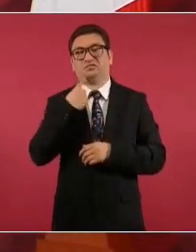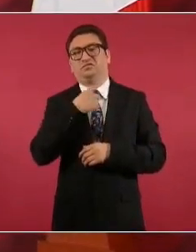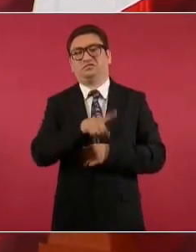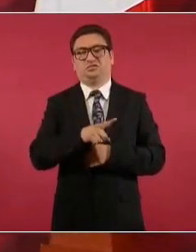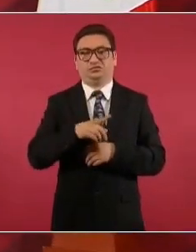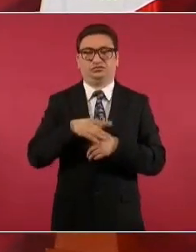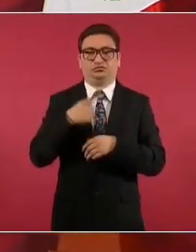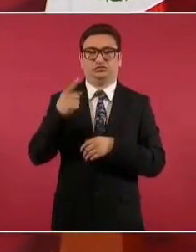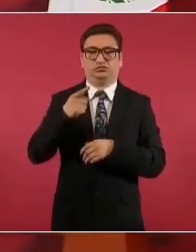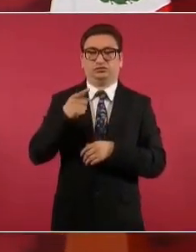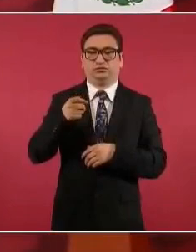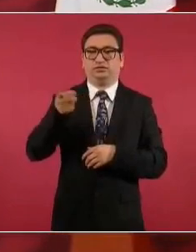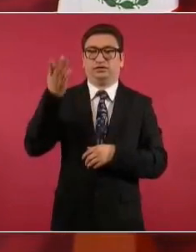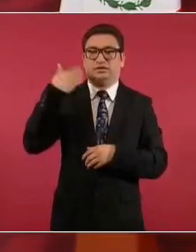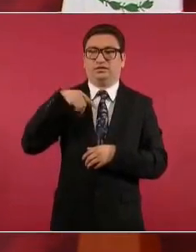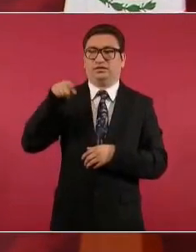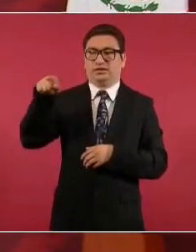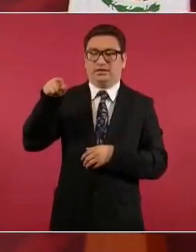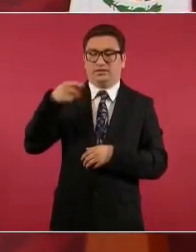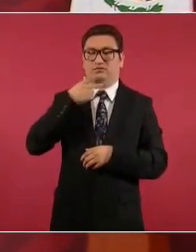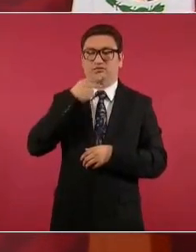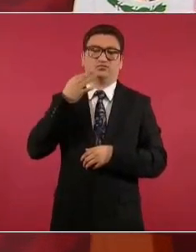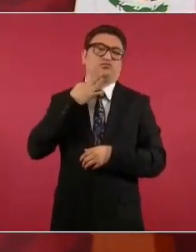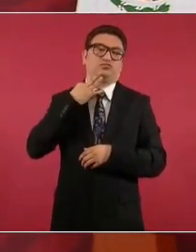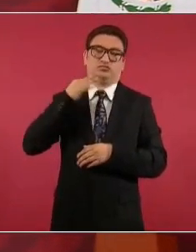es que no fue tomado en cuenta.